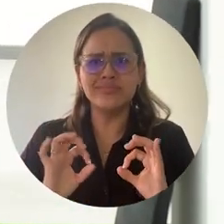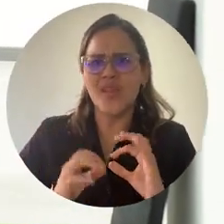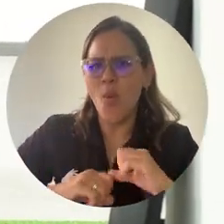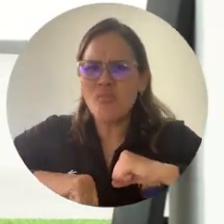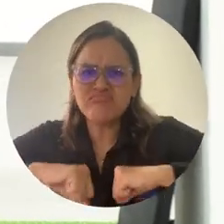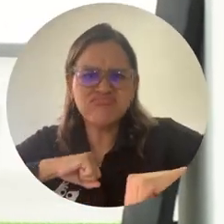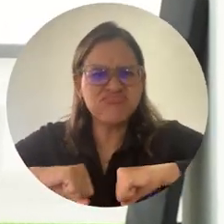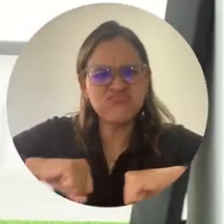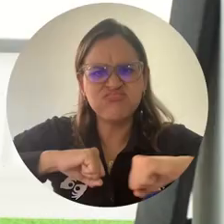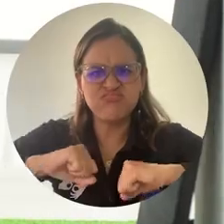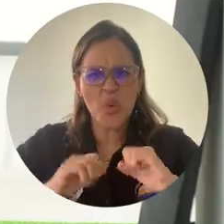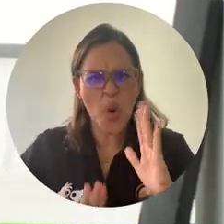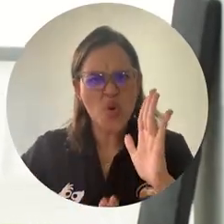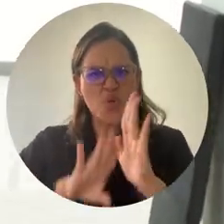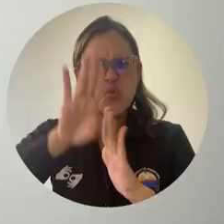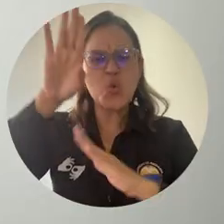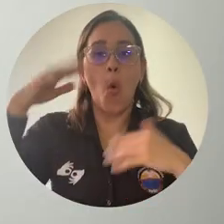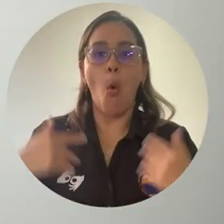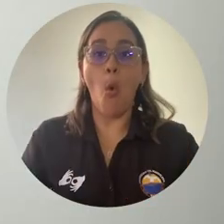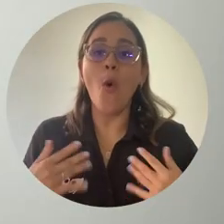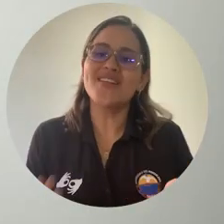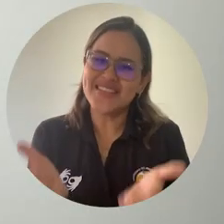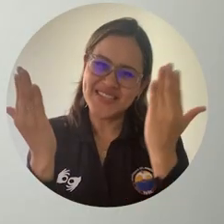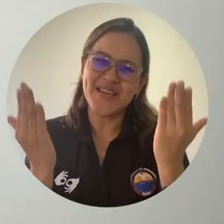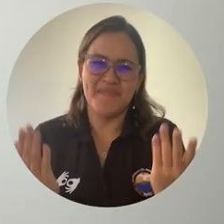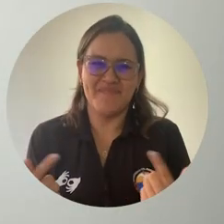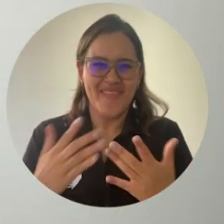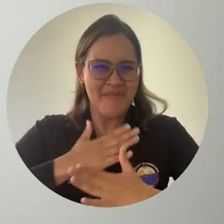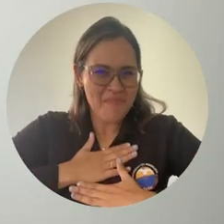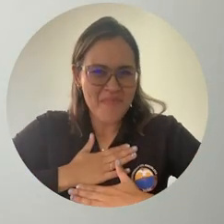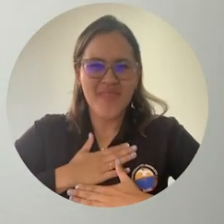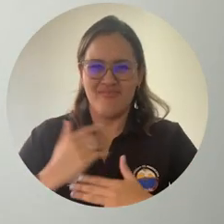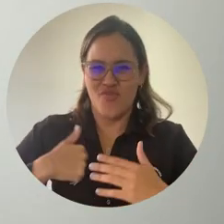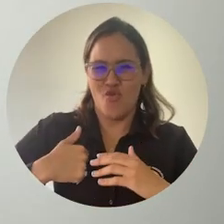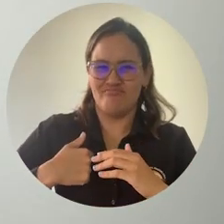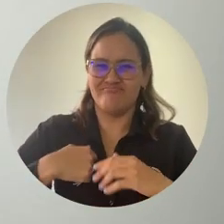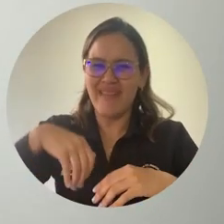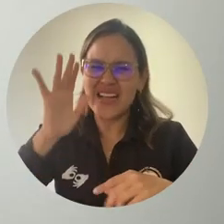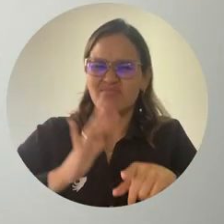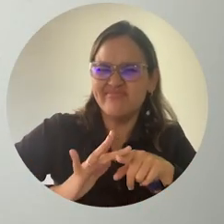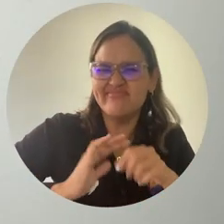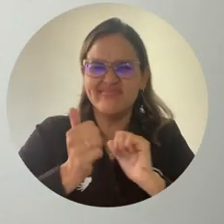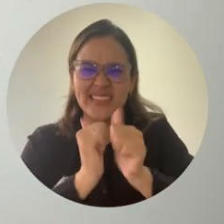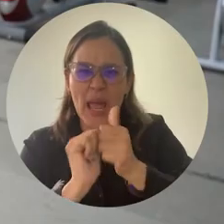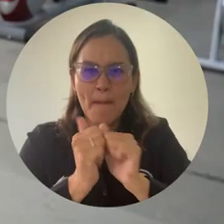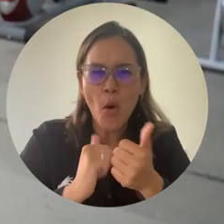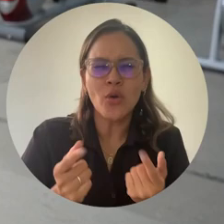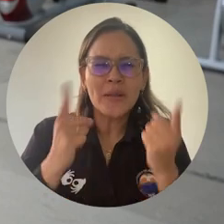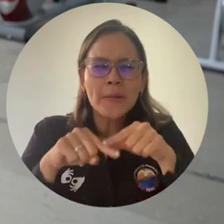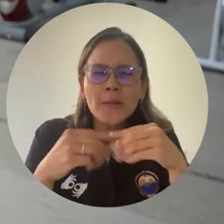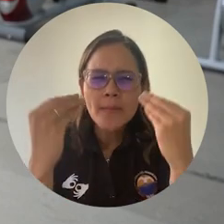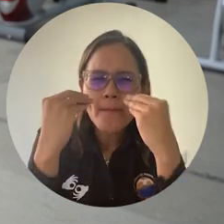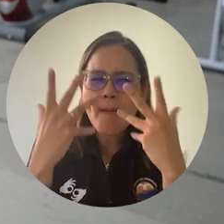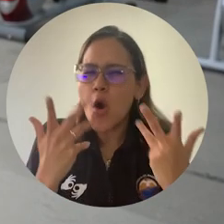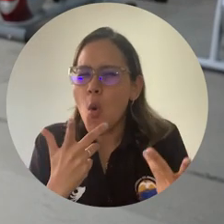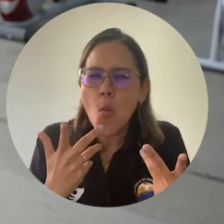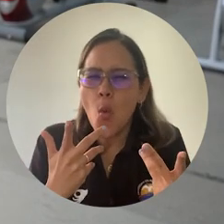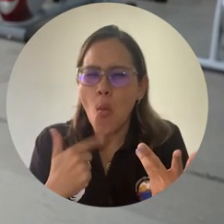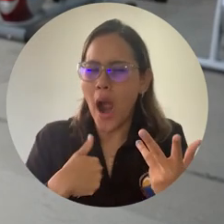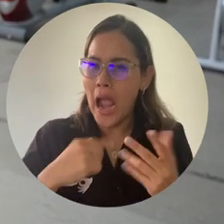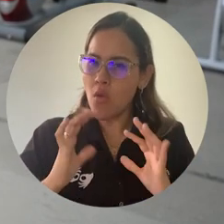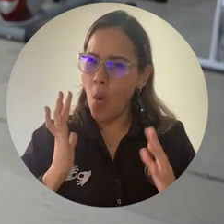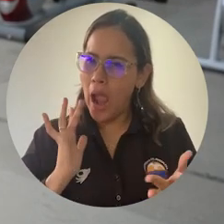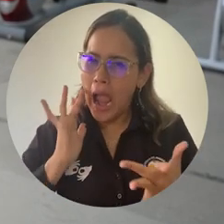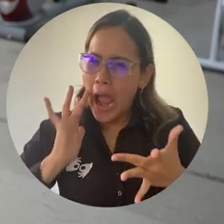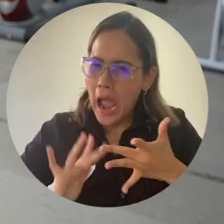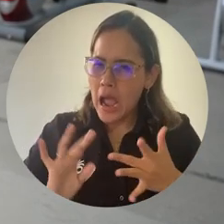rendimiento nos ayuda a nosotros como deportistas en la disciplina, a prepararnos mejor, también nos ayuda, por